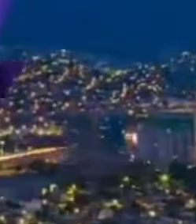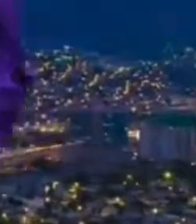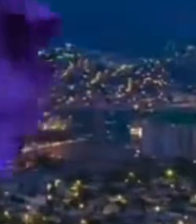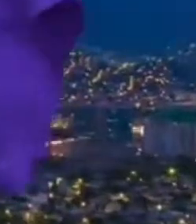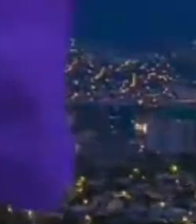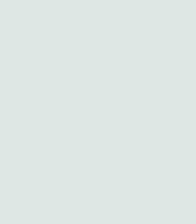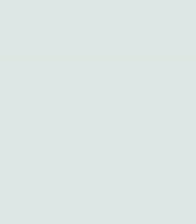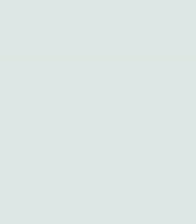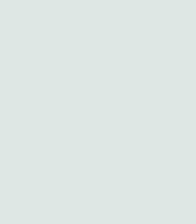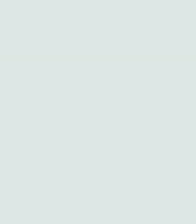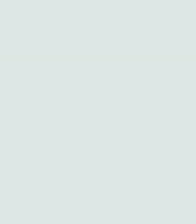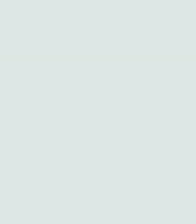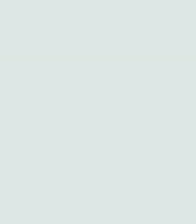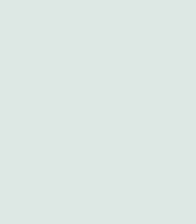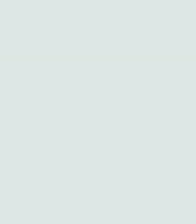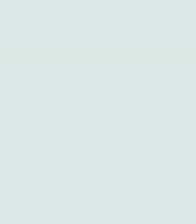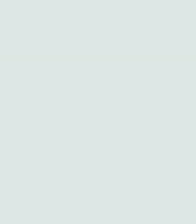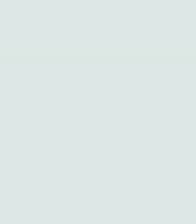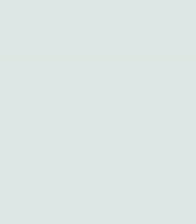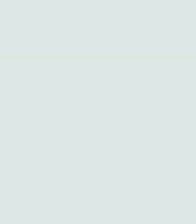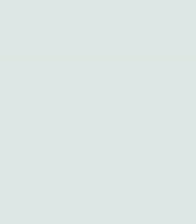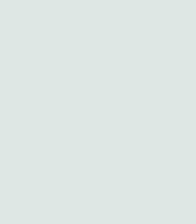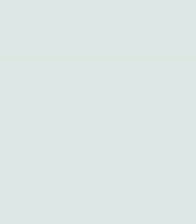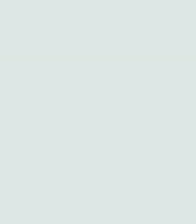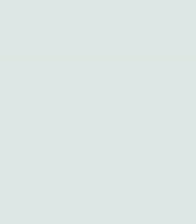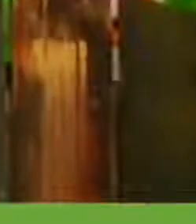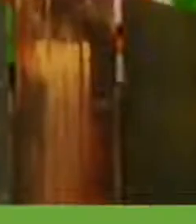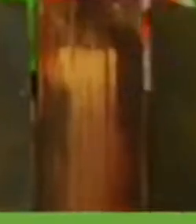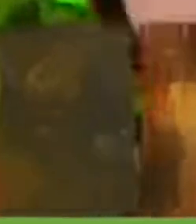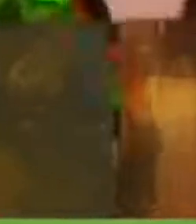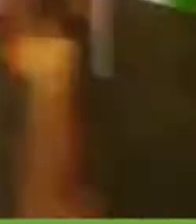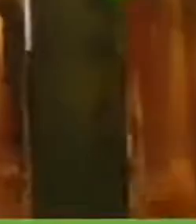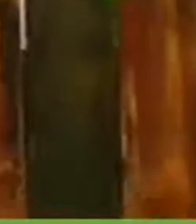la mirada diferente. Gobierno de Nuevo León.